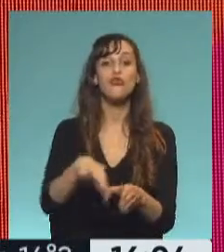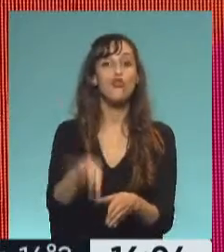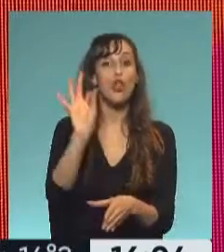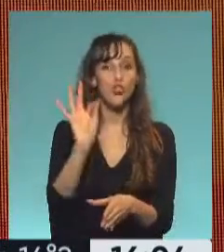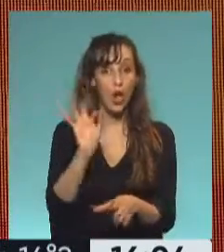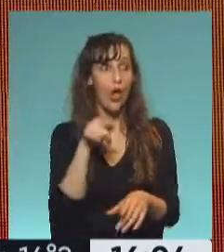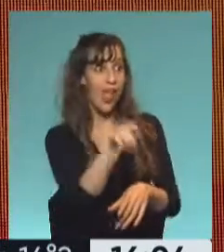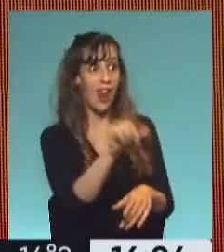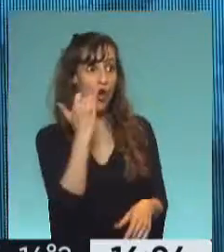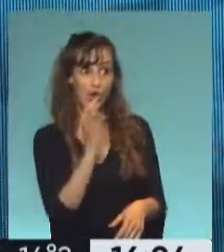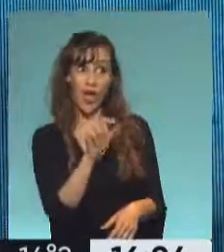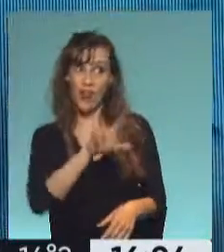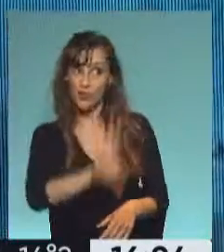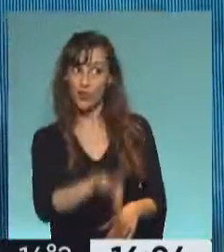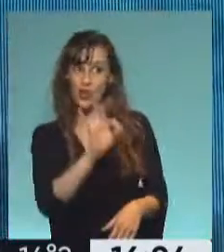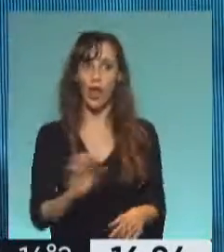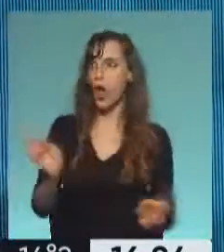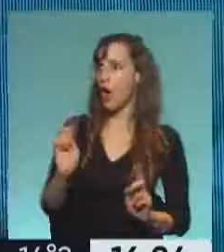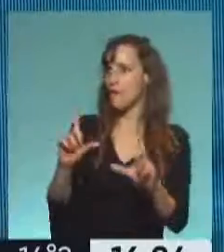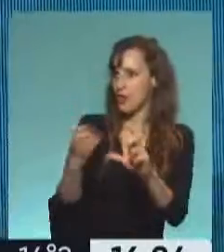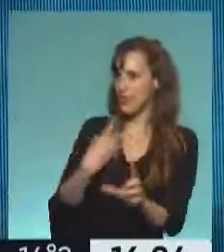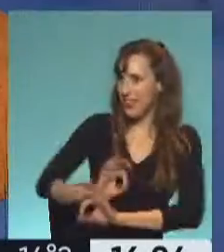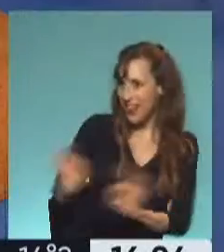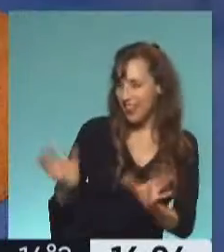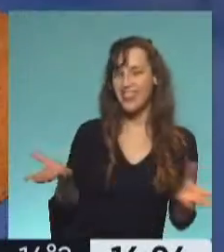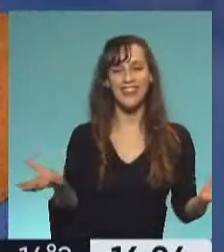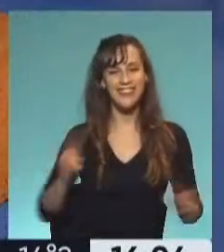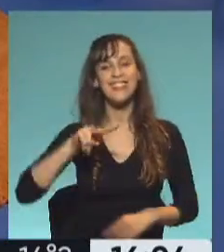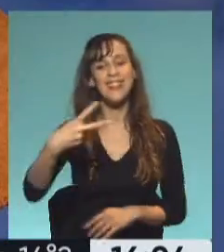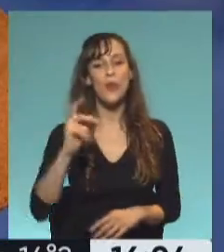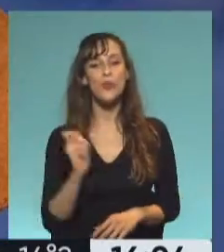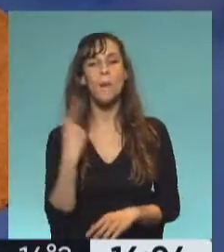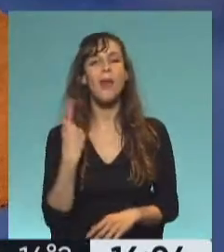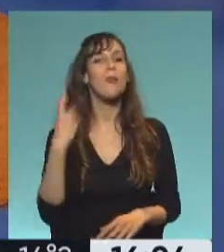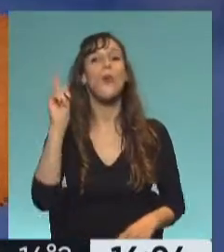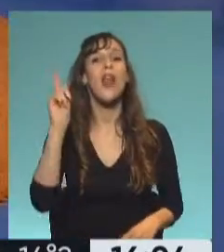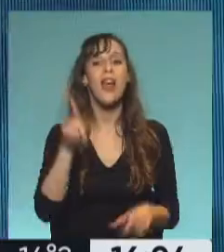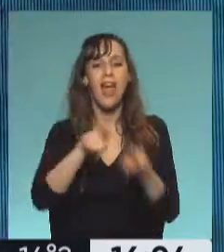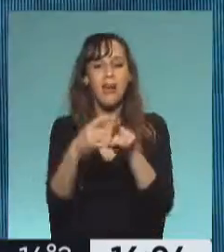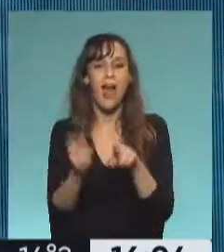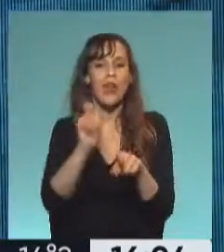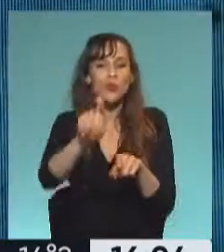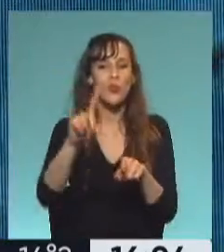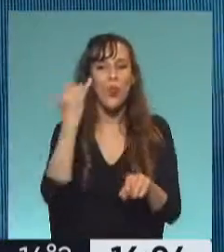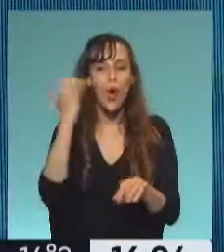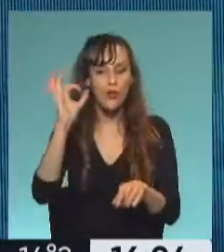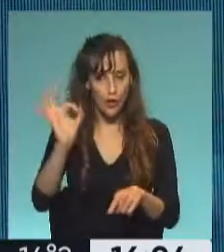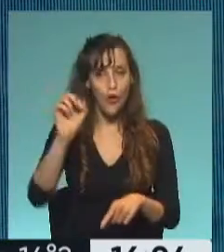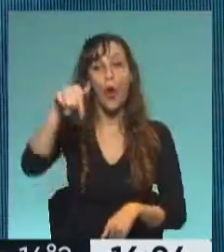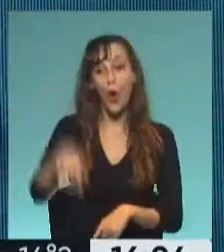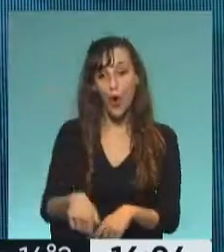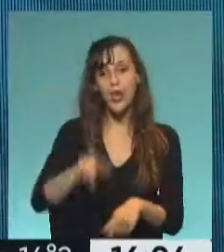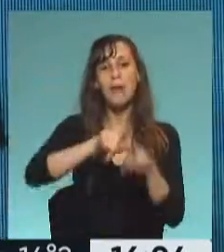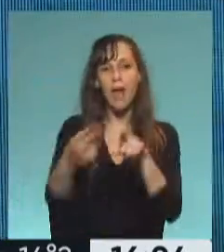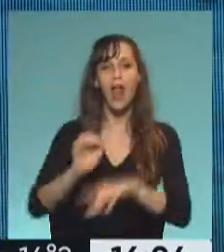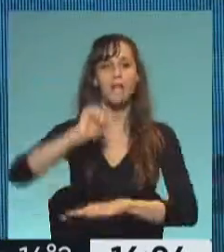Goico. No va a mandar nadie foto. Y el segundo premio es la hermana de Goico. Hoy tenemos a mi hermana con su columna